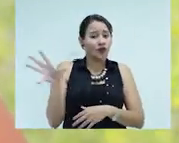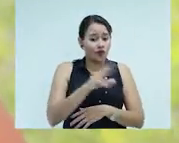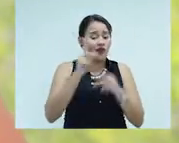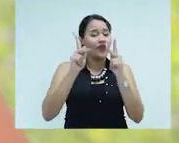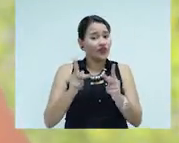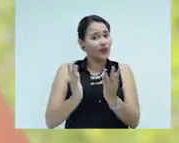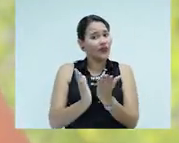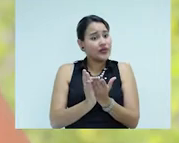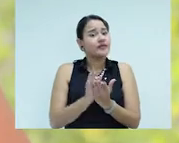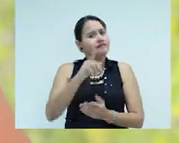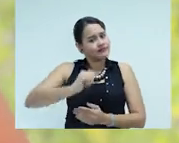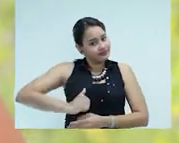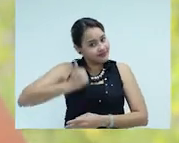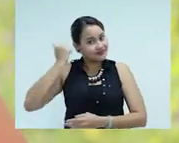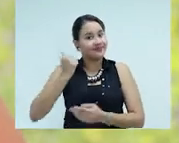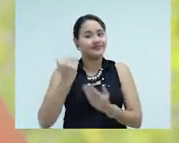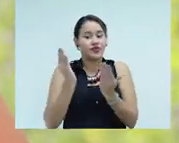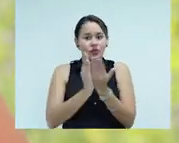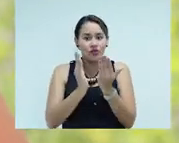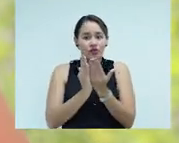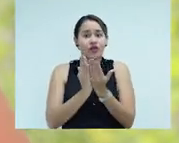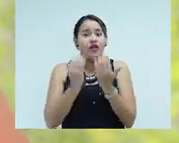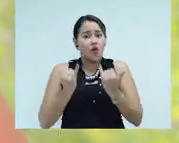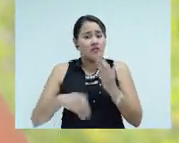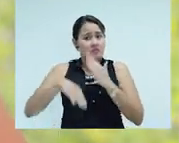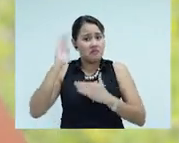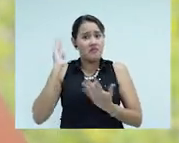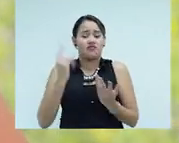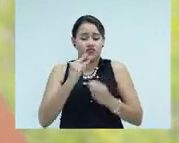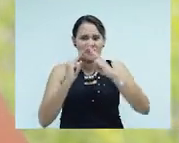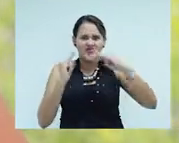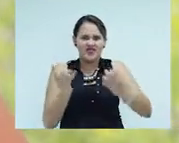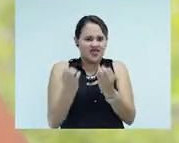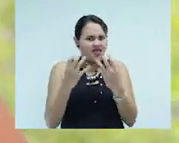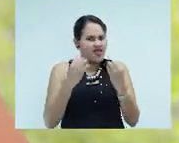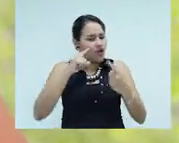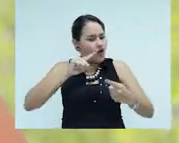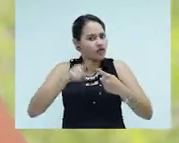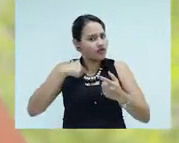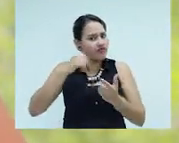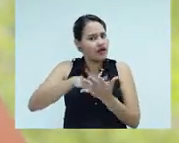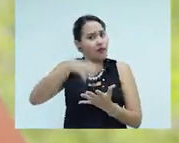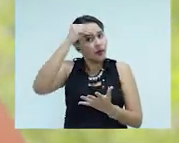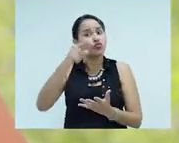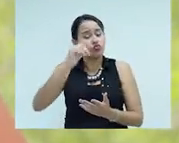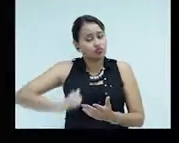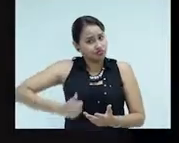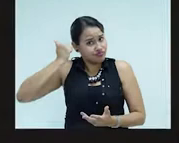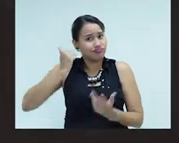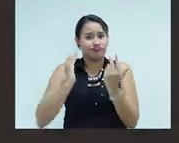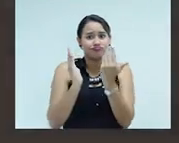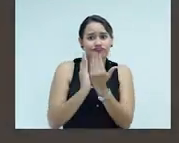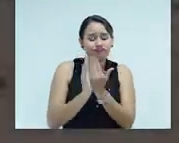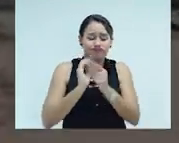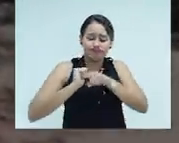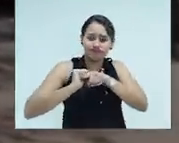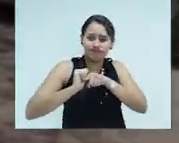hagan uso de todas las herramientas que está dando la Universidad del Magdalena para prepararse para las pruebas Saber Pro.